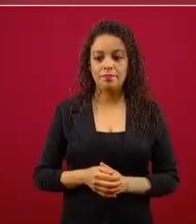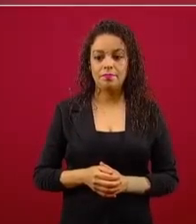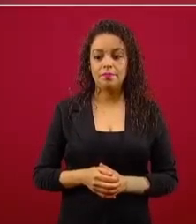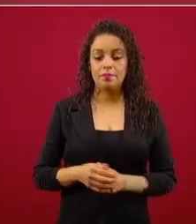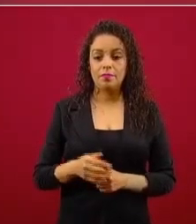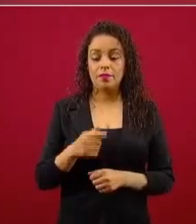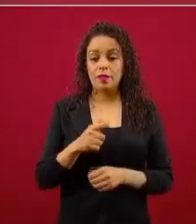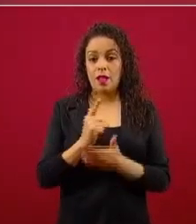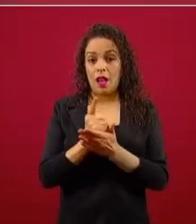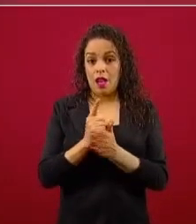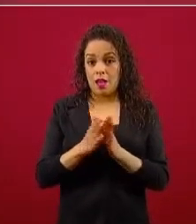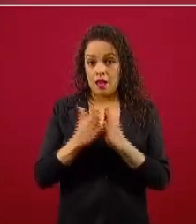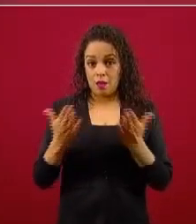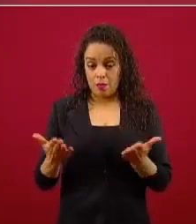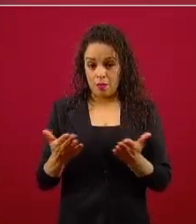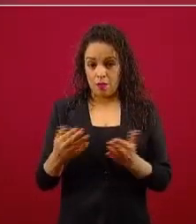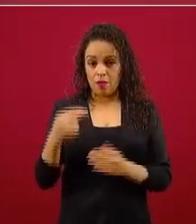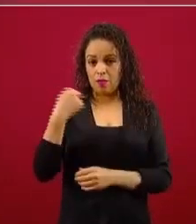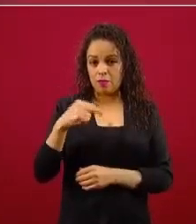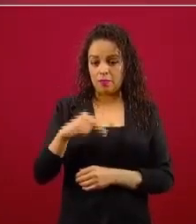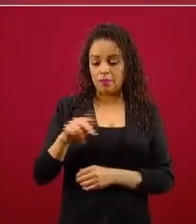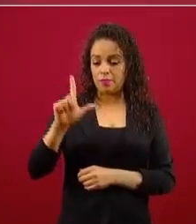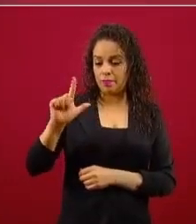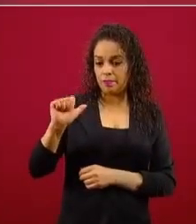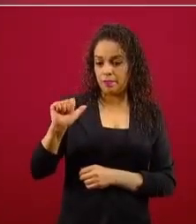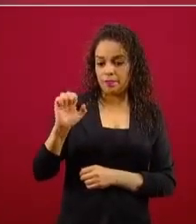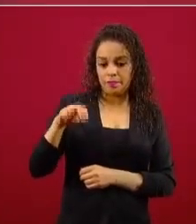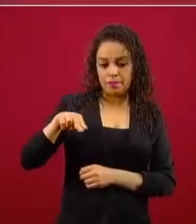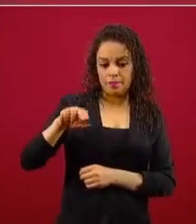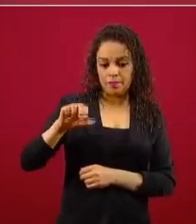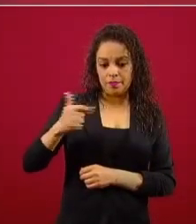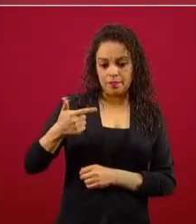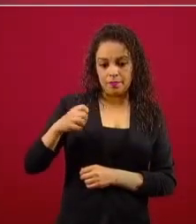libro La enajenación del hombre moderno,